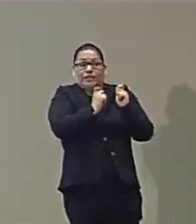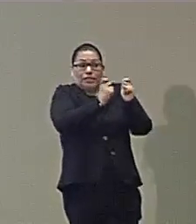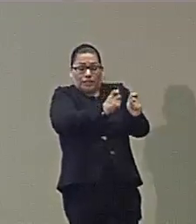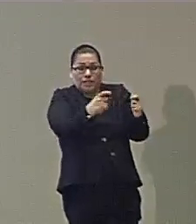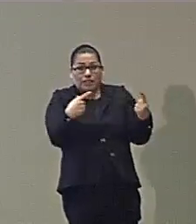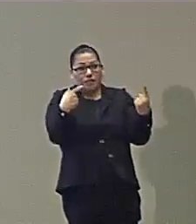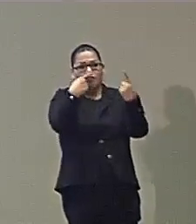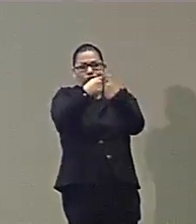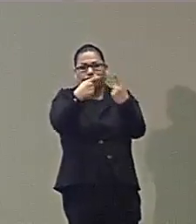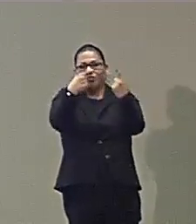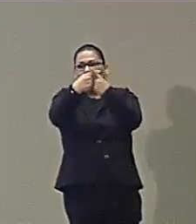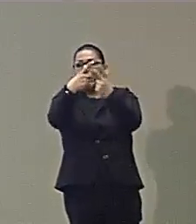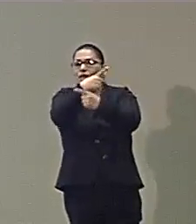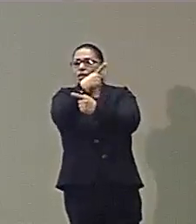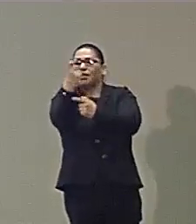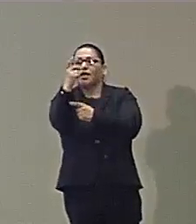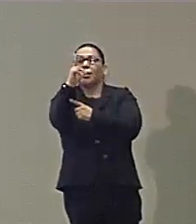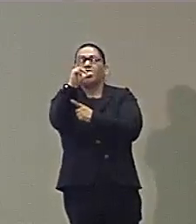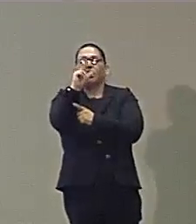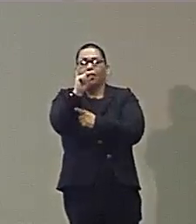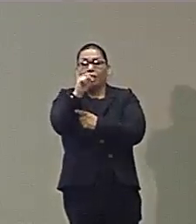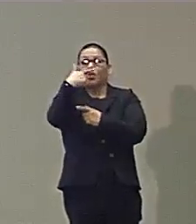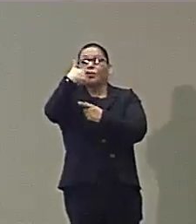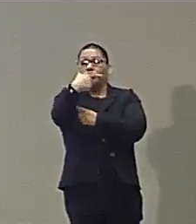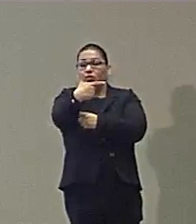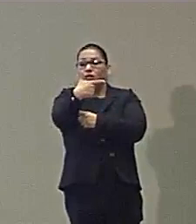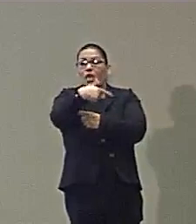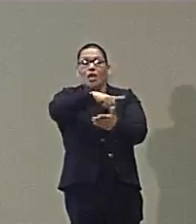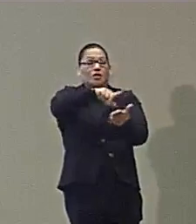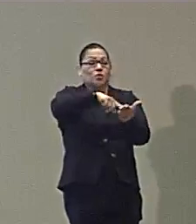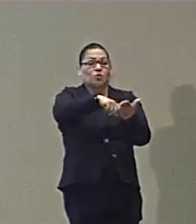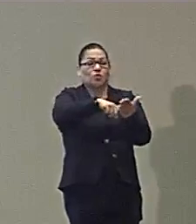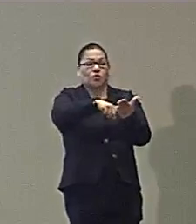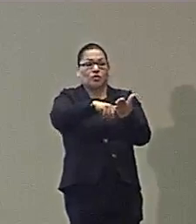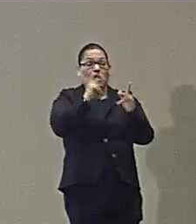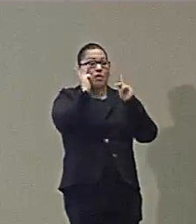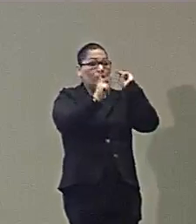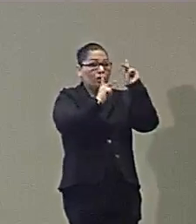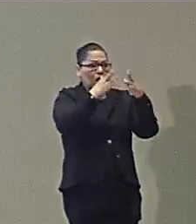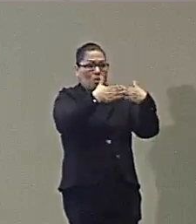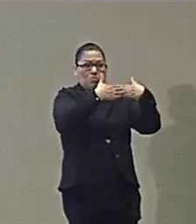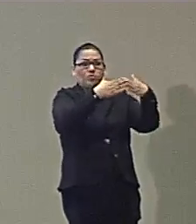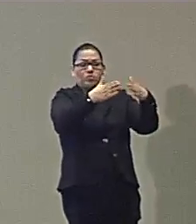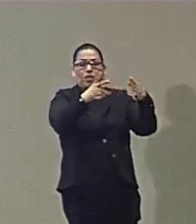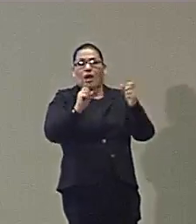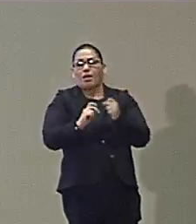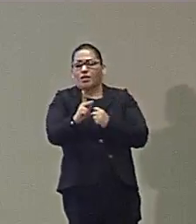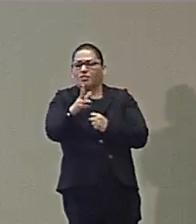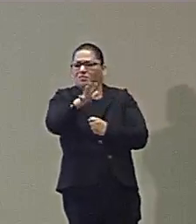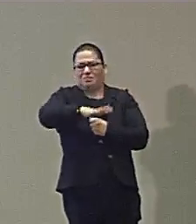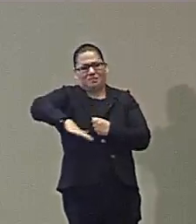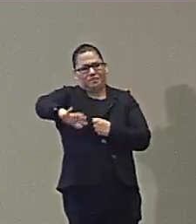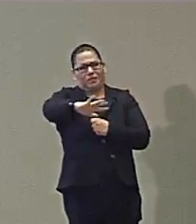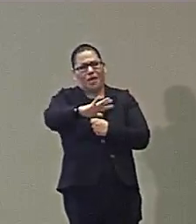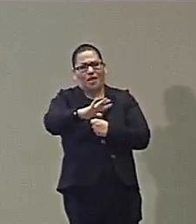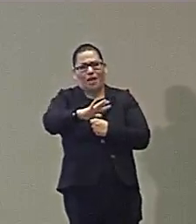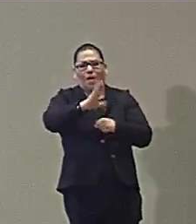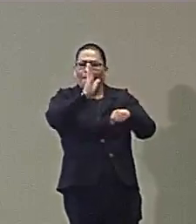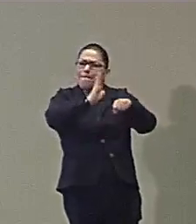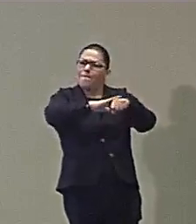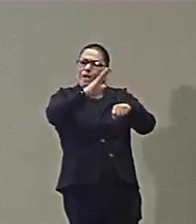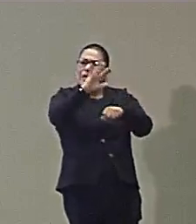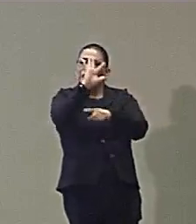suman las 187 zonas arqueológicas abiertas al público los más